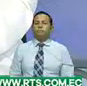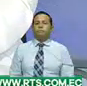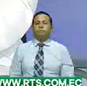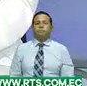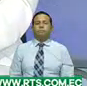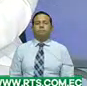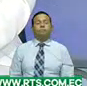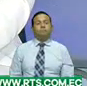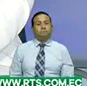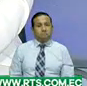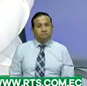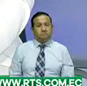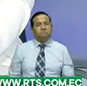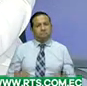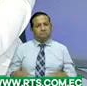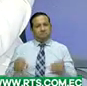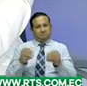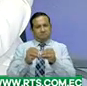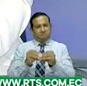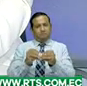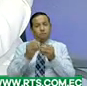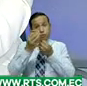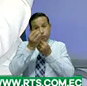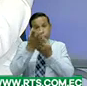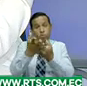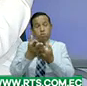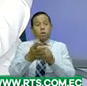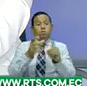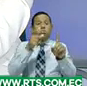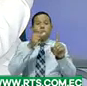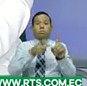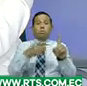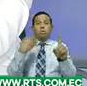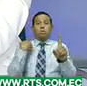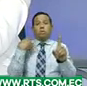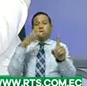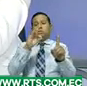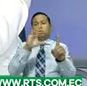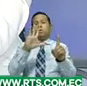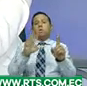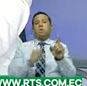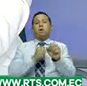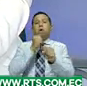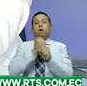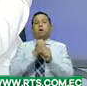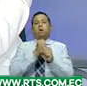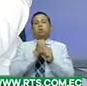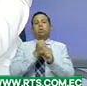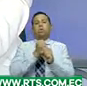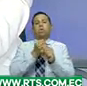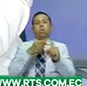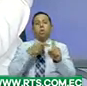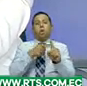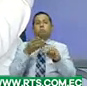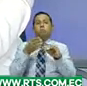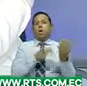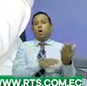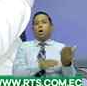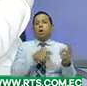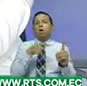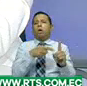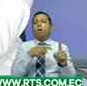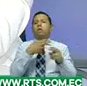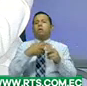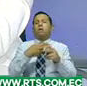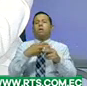Estamos de regreso para informarles que a los 85 años falleció en Nueva York el compositor y productor musical